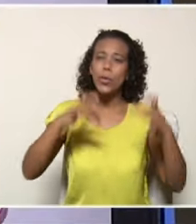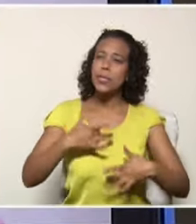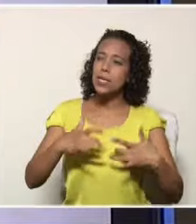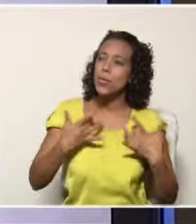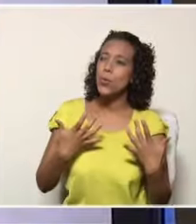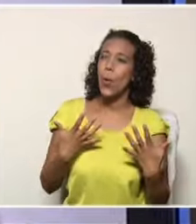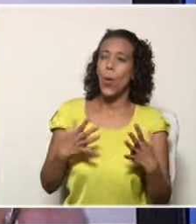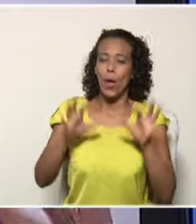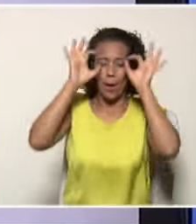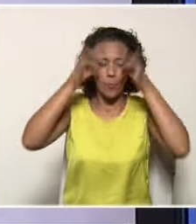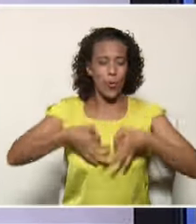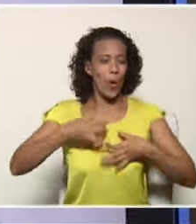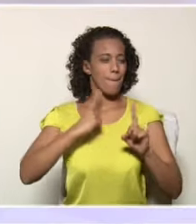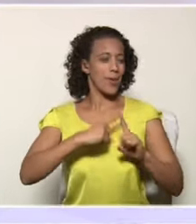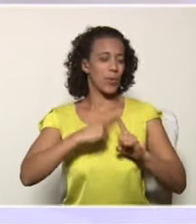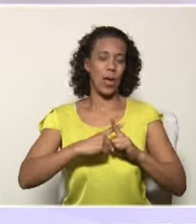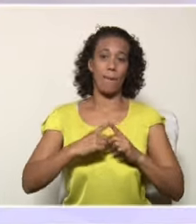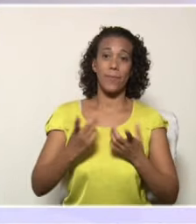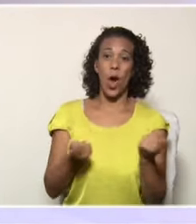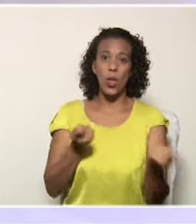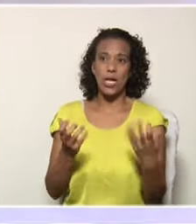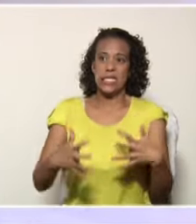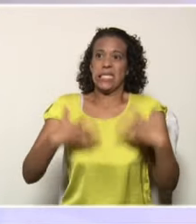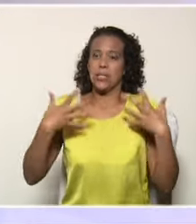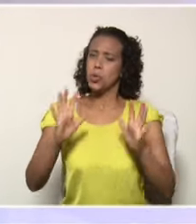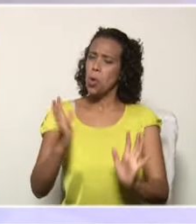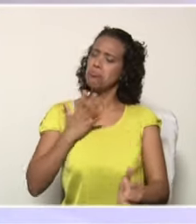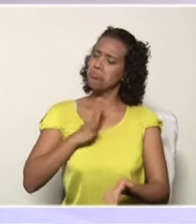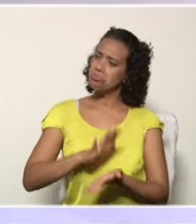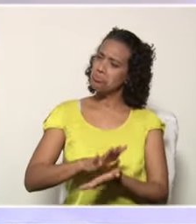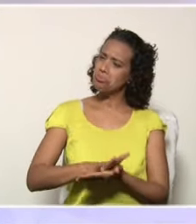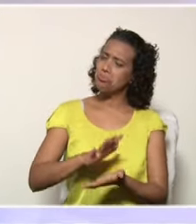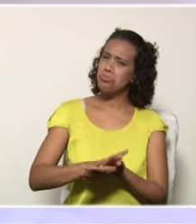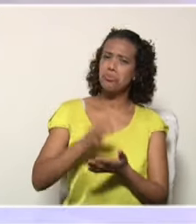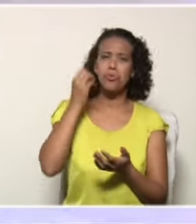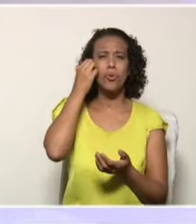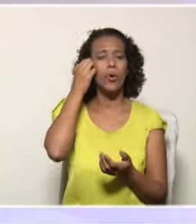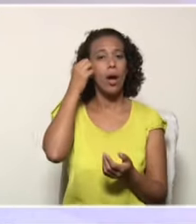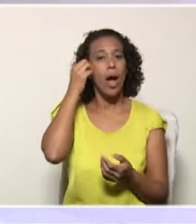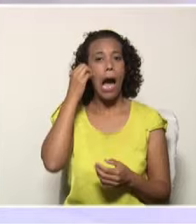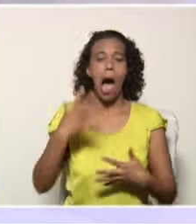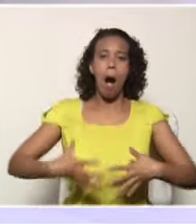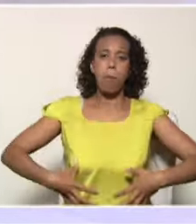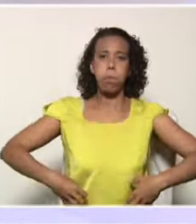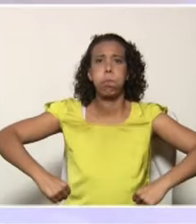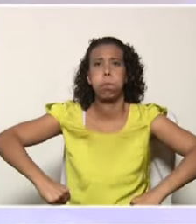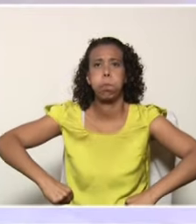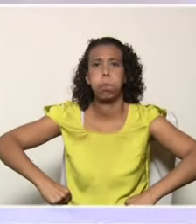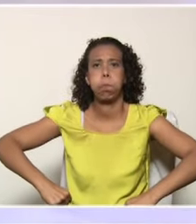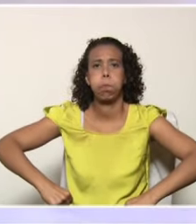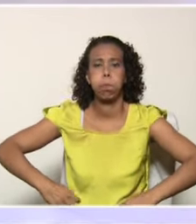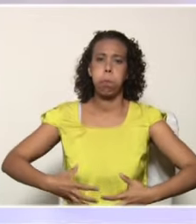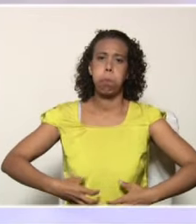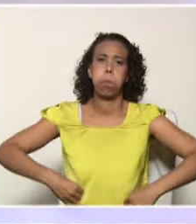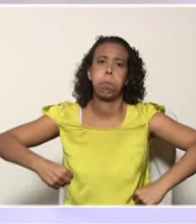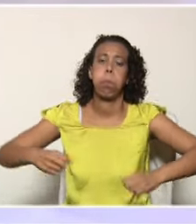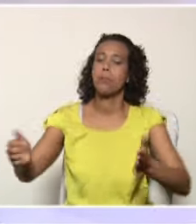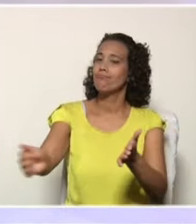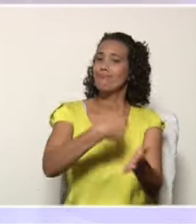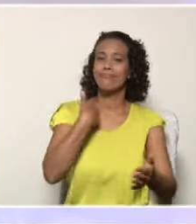como el optimismo, la euforia, mejora la autoestima, combate el sedentarismo. Son muchísimos los beneficios que ustedes